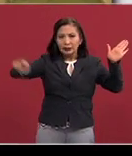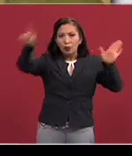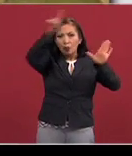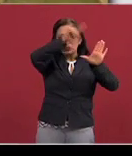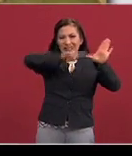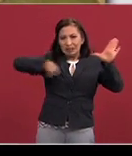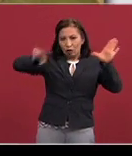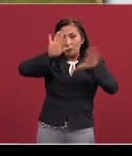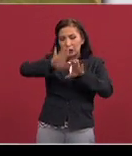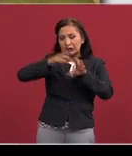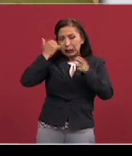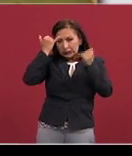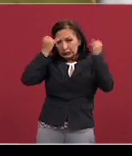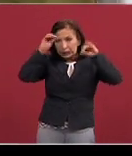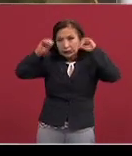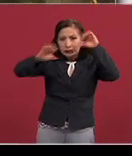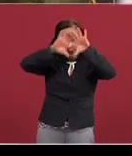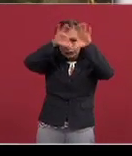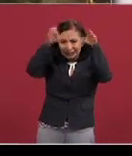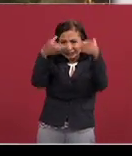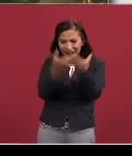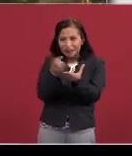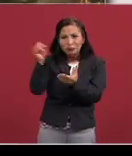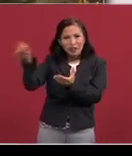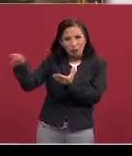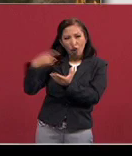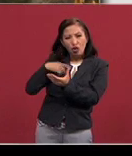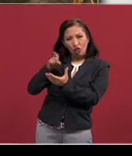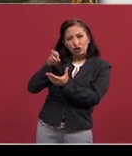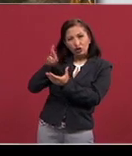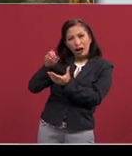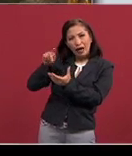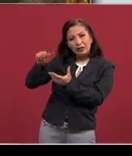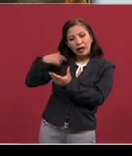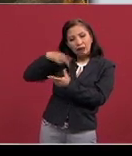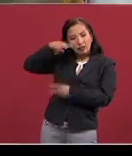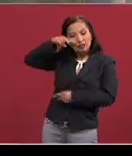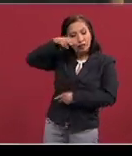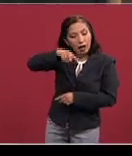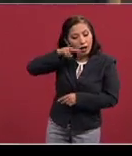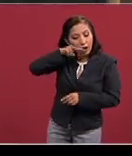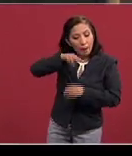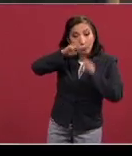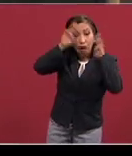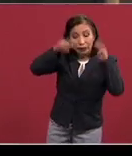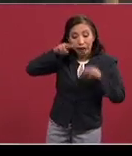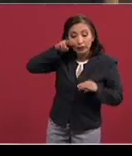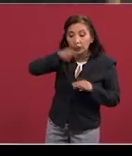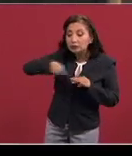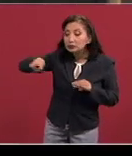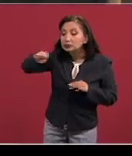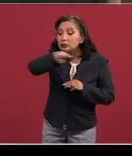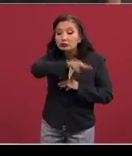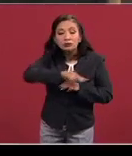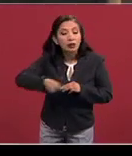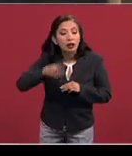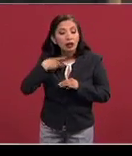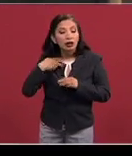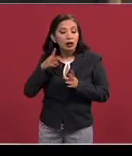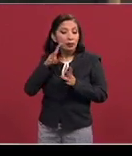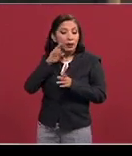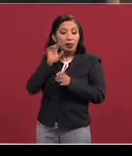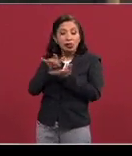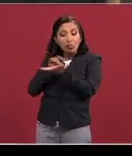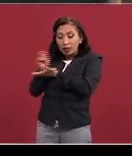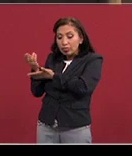circular. Y esta es la construcción planetaria que el doctor le va a dar desde las cimas de las montañas de las cordilleras en su fase de alpinista.